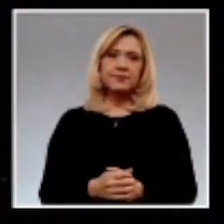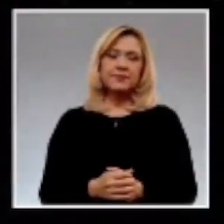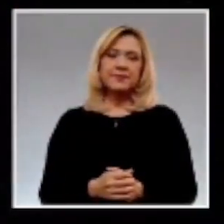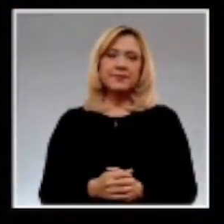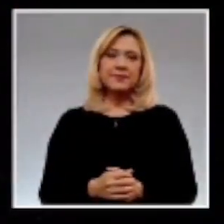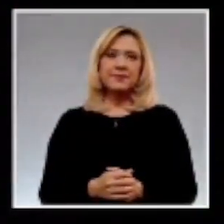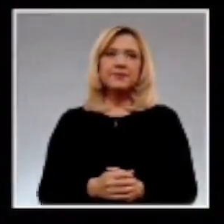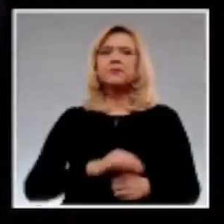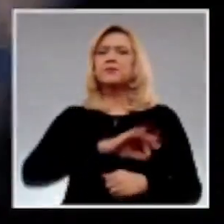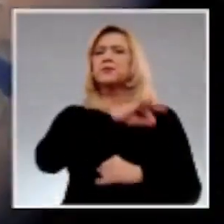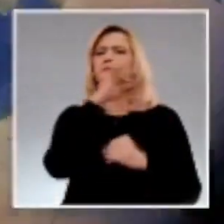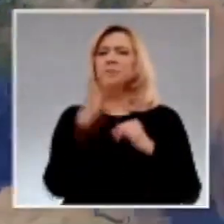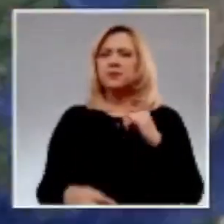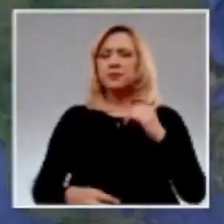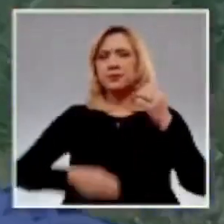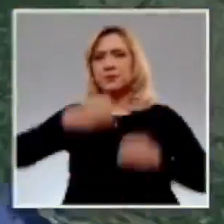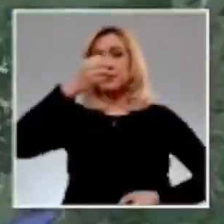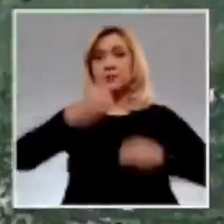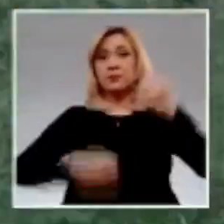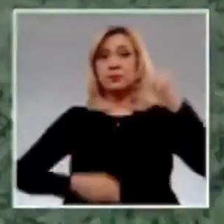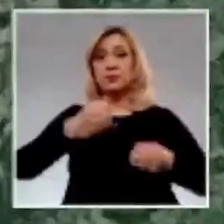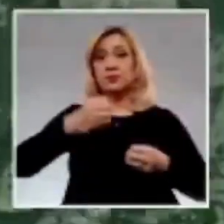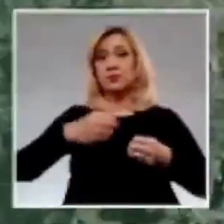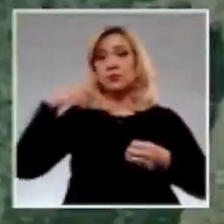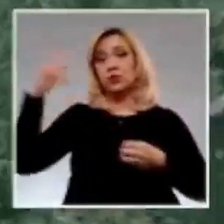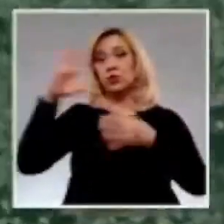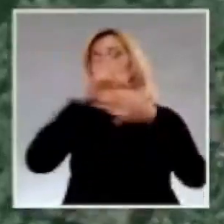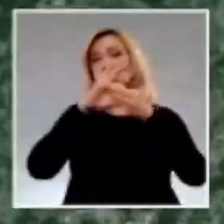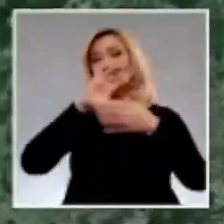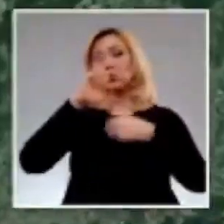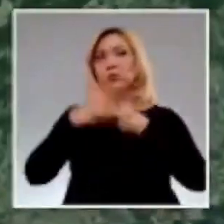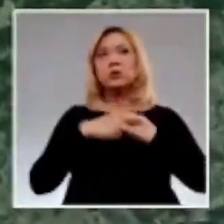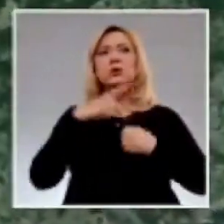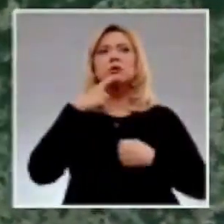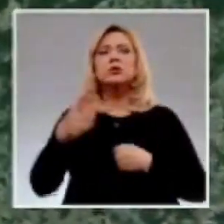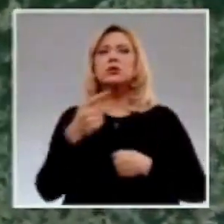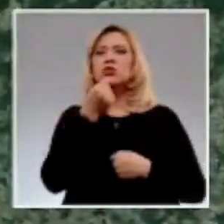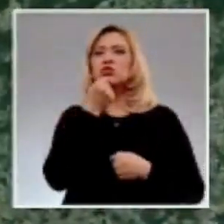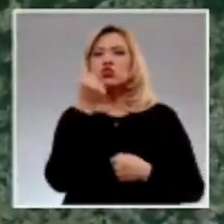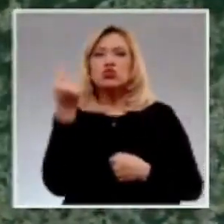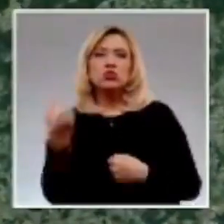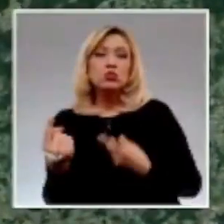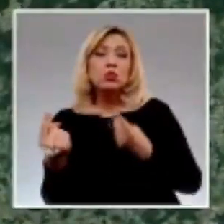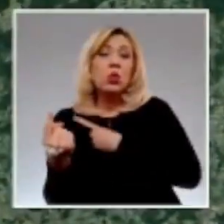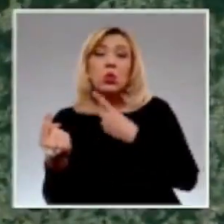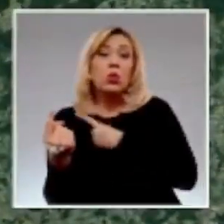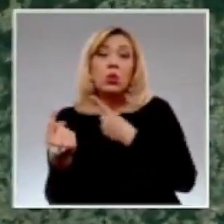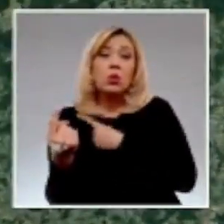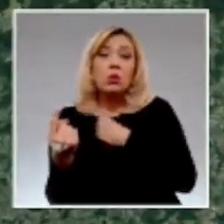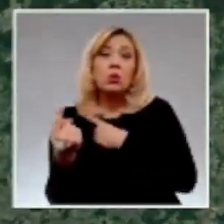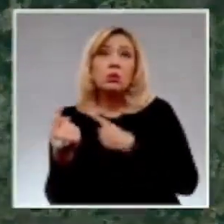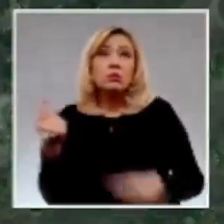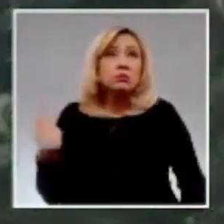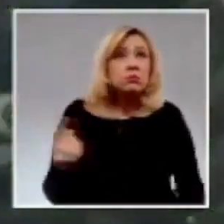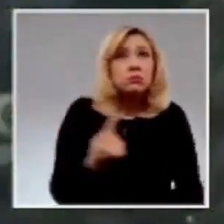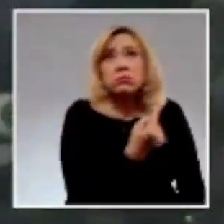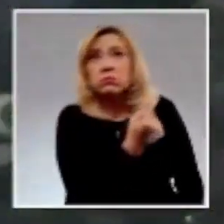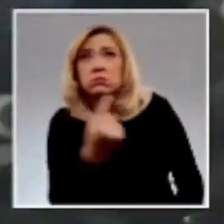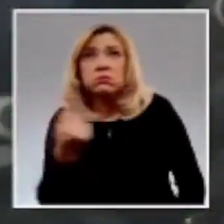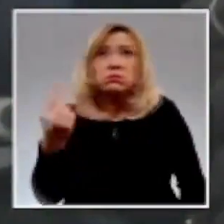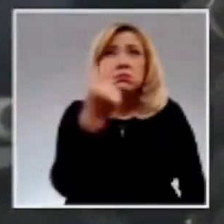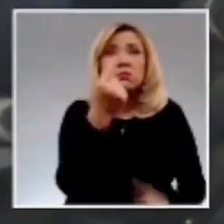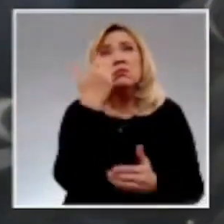Finalmente, el Tribunal de Justicia de la Unión Europea resolvió que un menor no acompañado al que se ha reconocido el estatuto de refugiado tiene